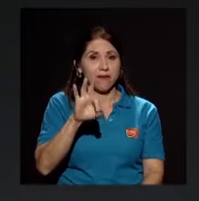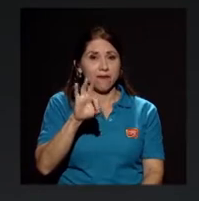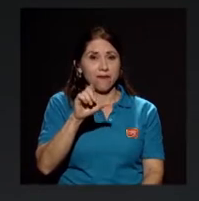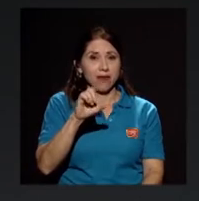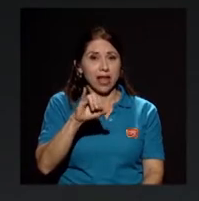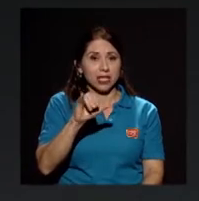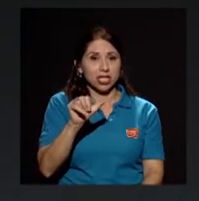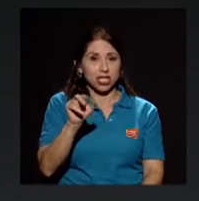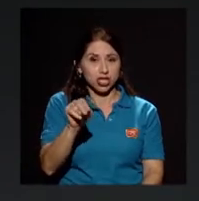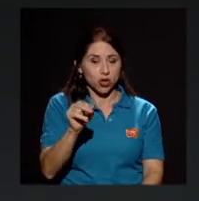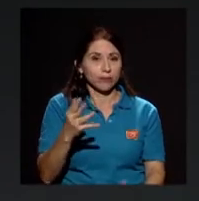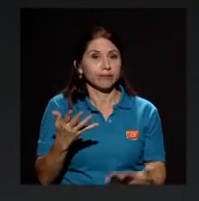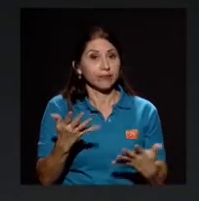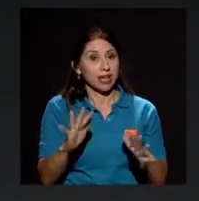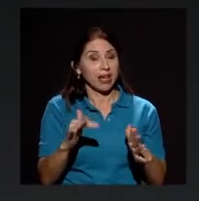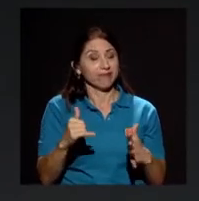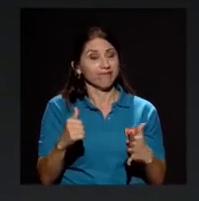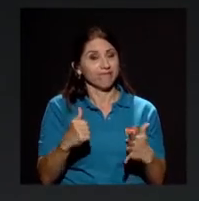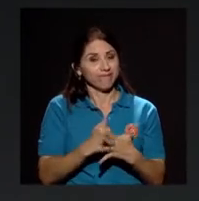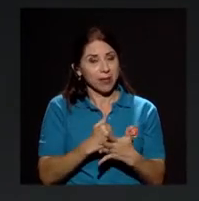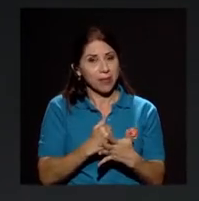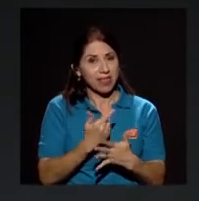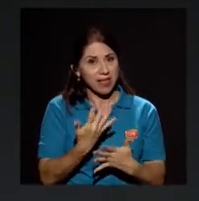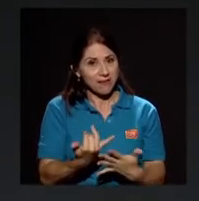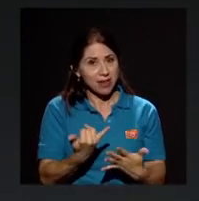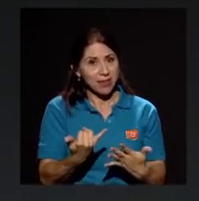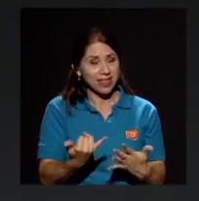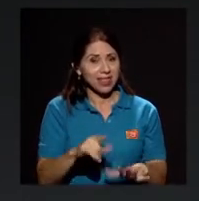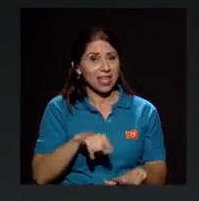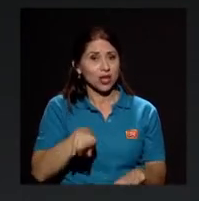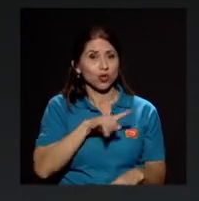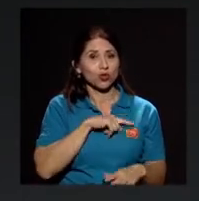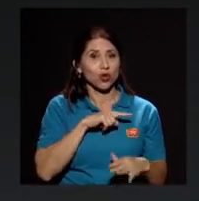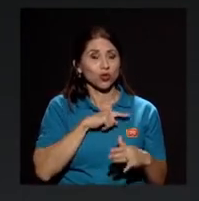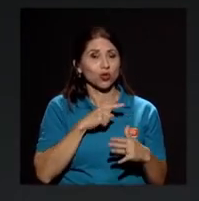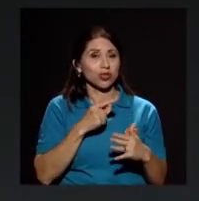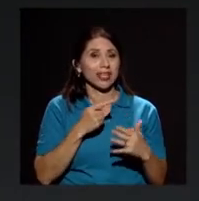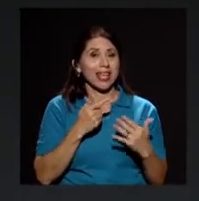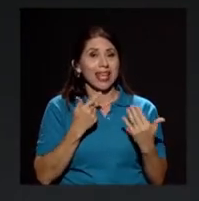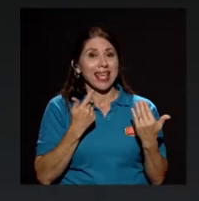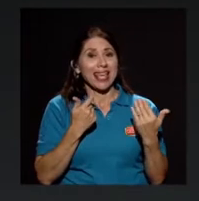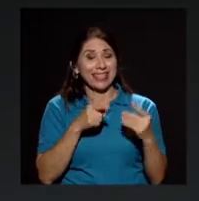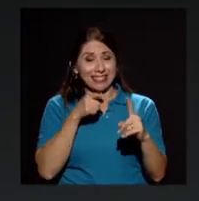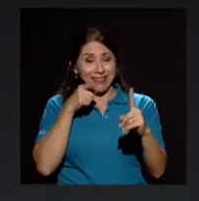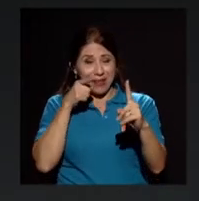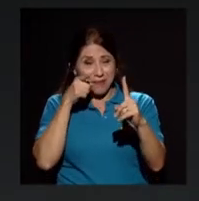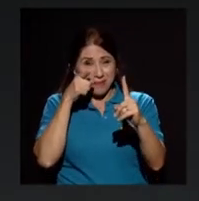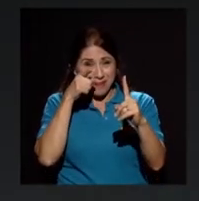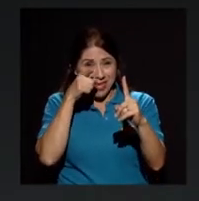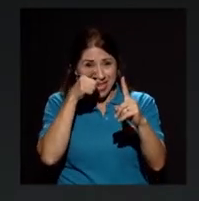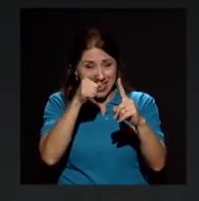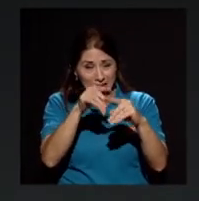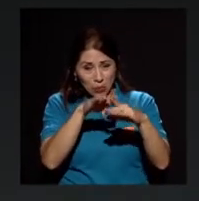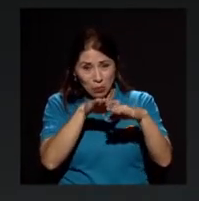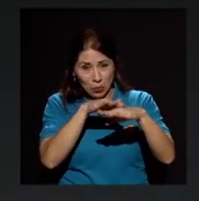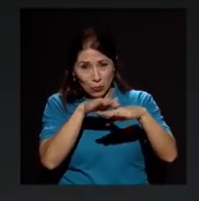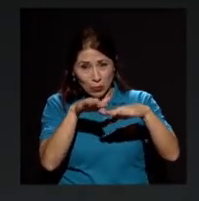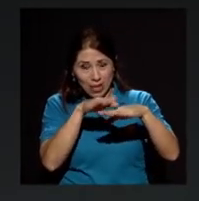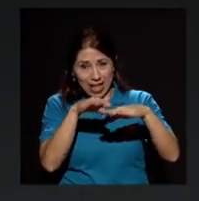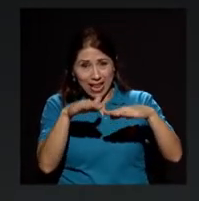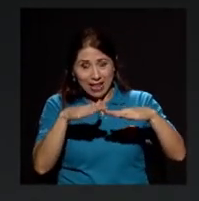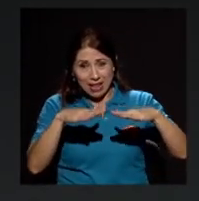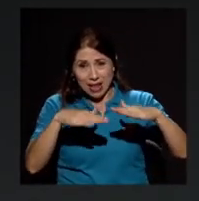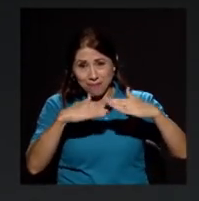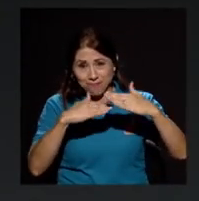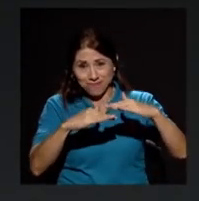llegando al piso de la meta de todas maneras se ha mantenido baja y me